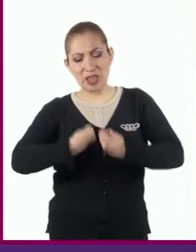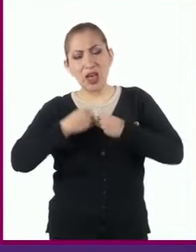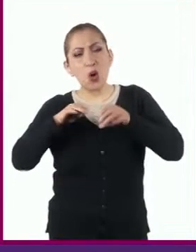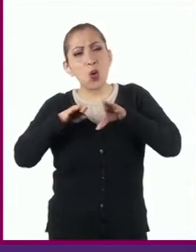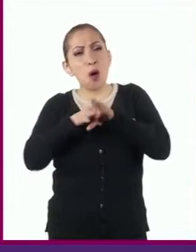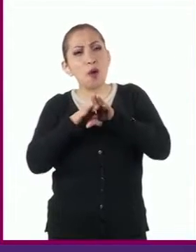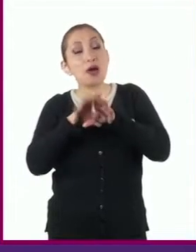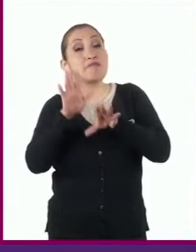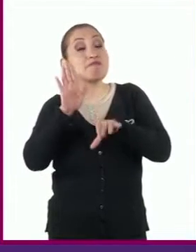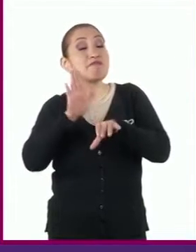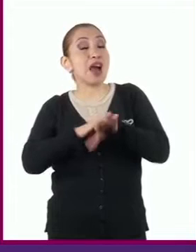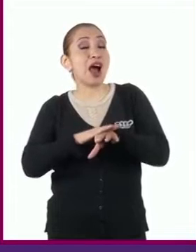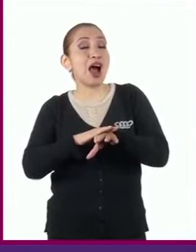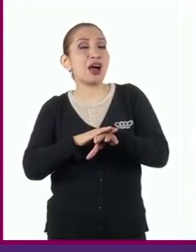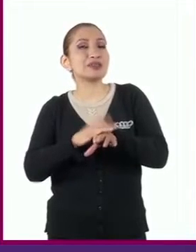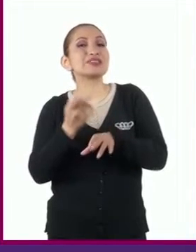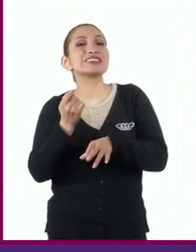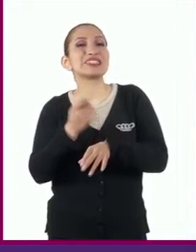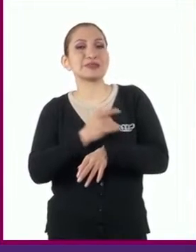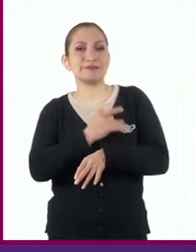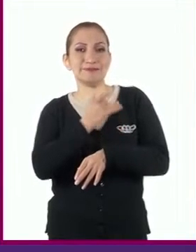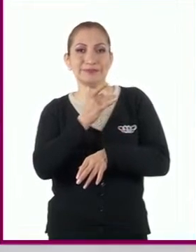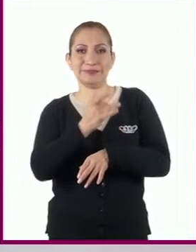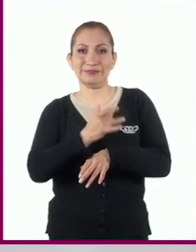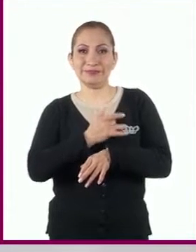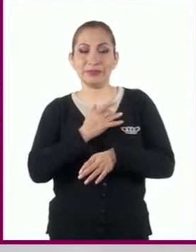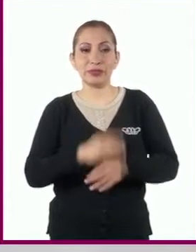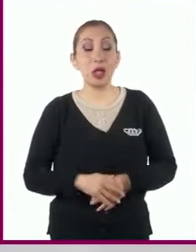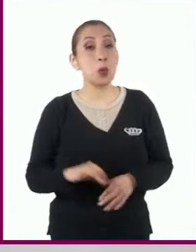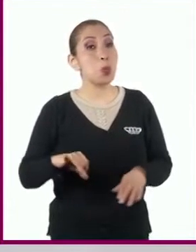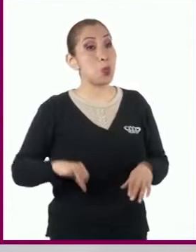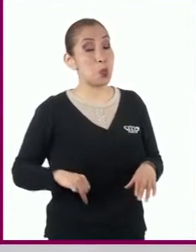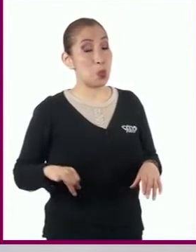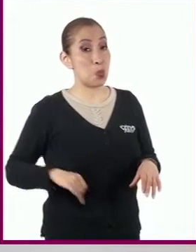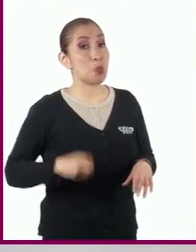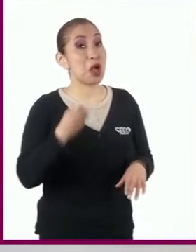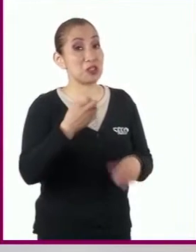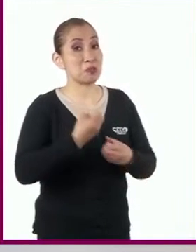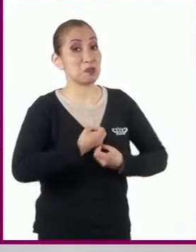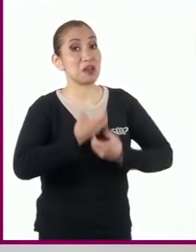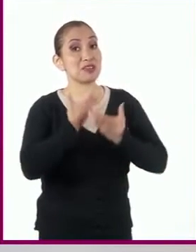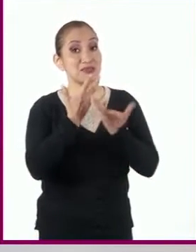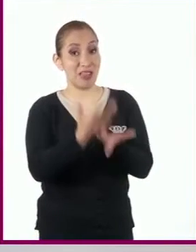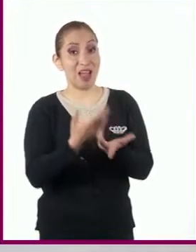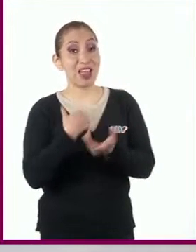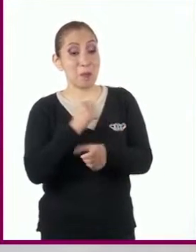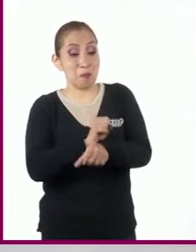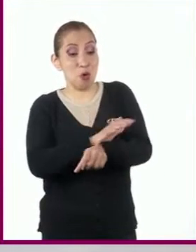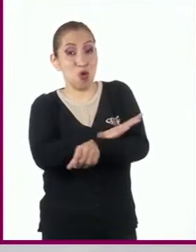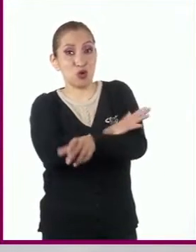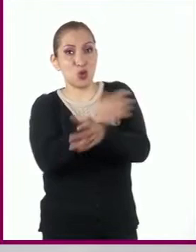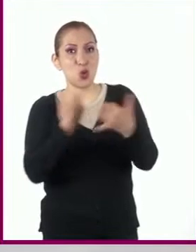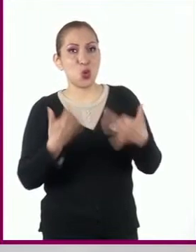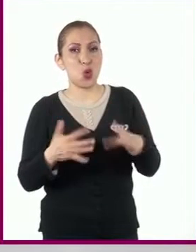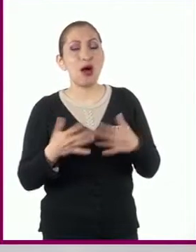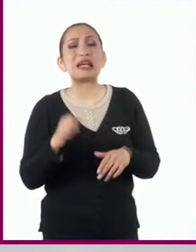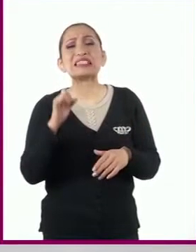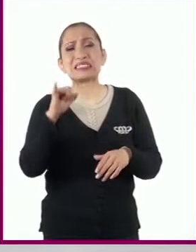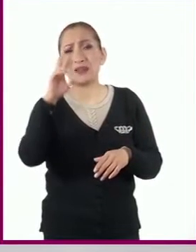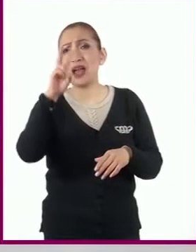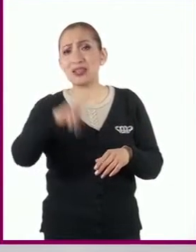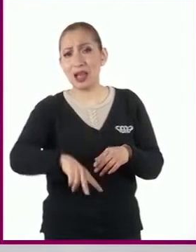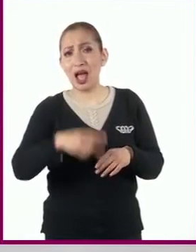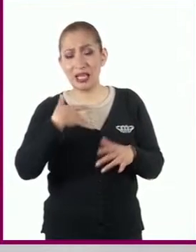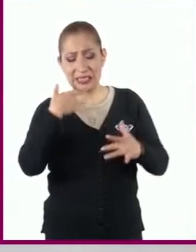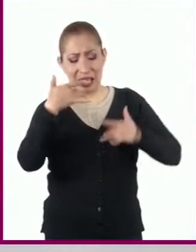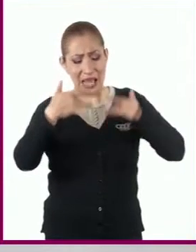y principalmente lo que sentimos. Qué interesante esto de la poesía y las emociones. Si es verdad que